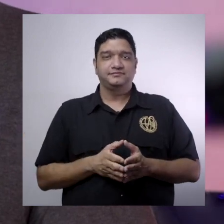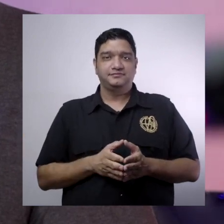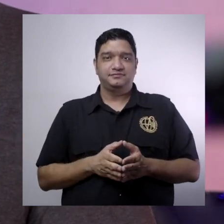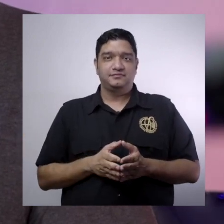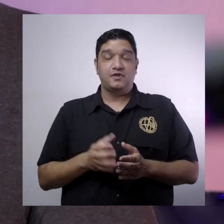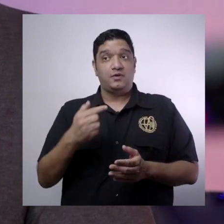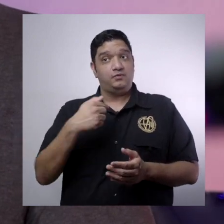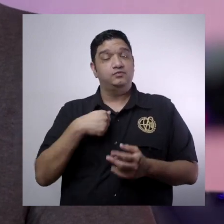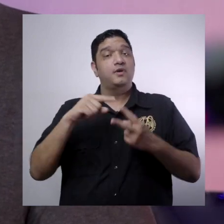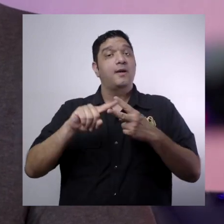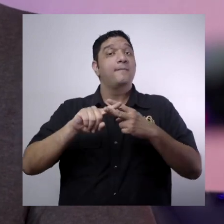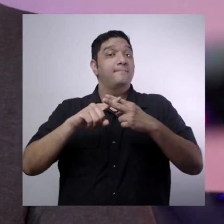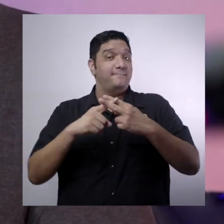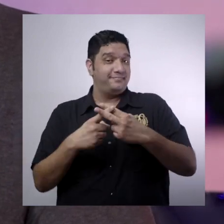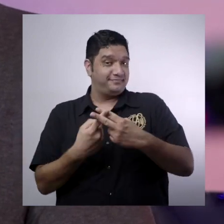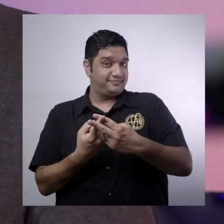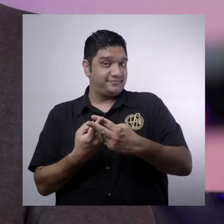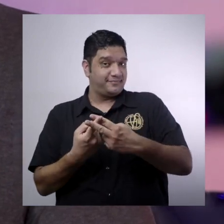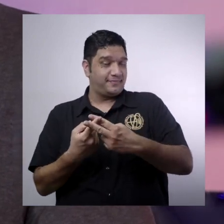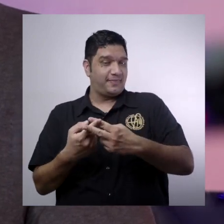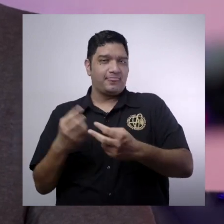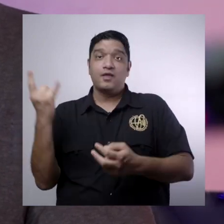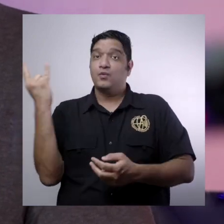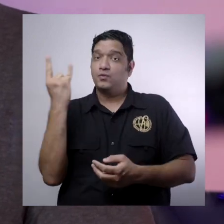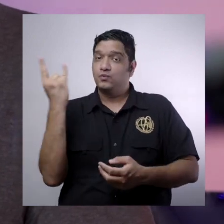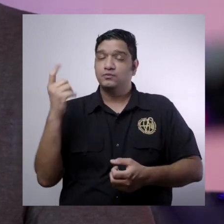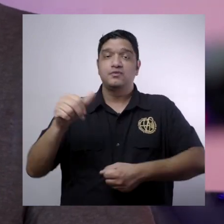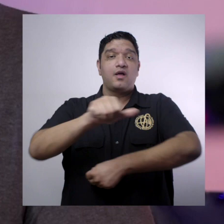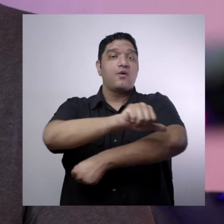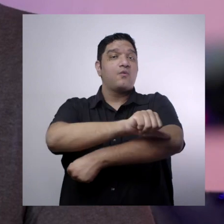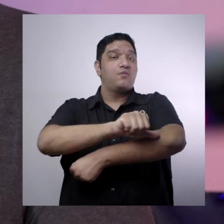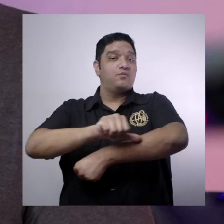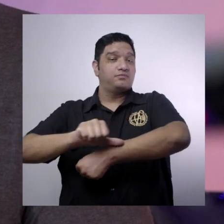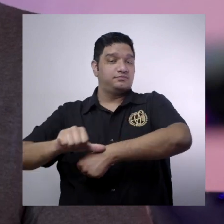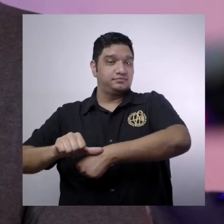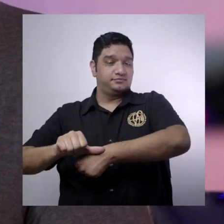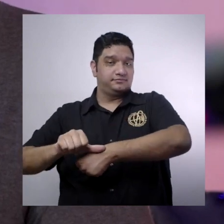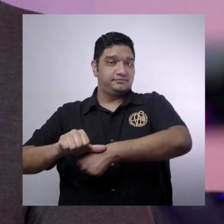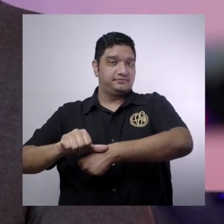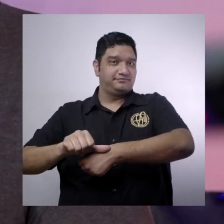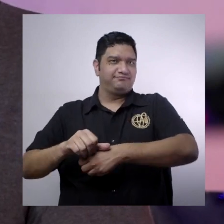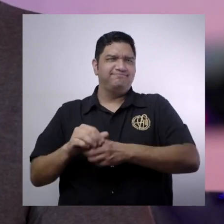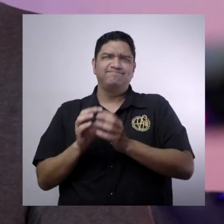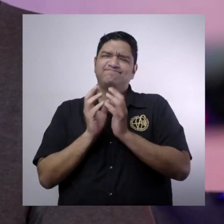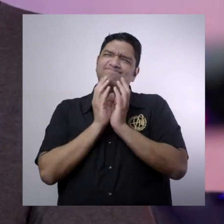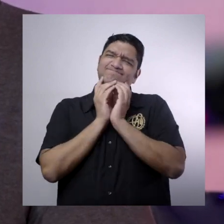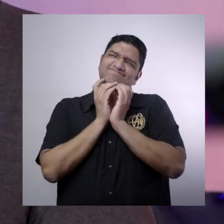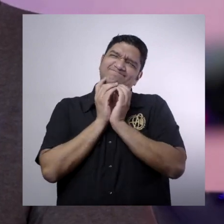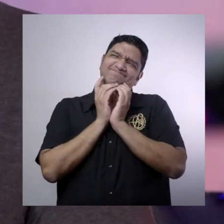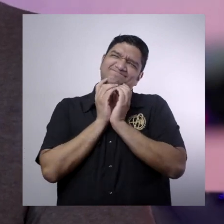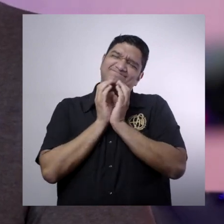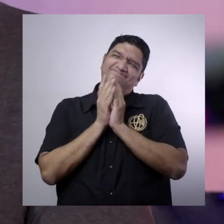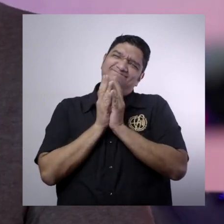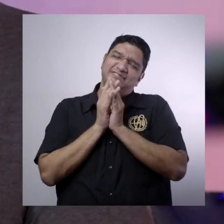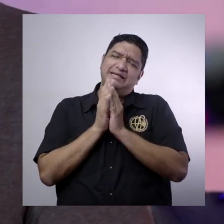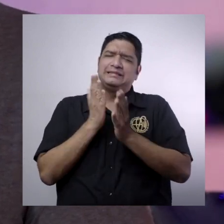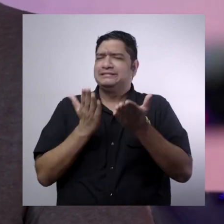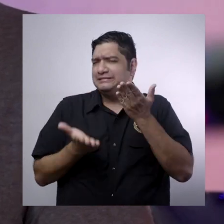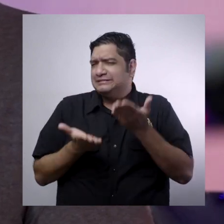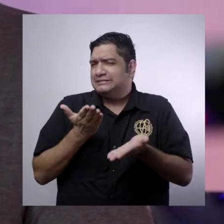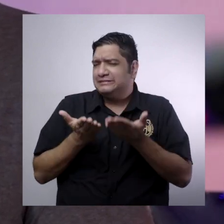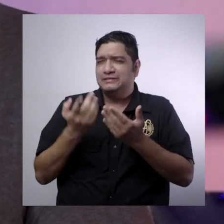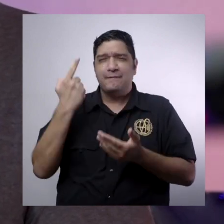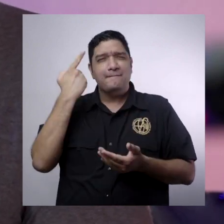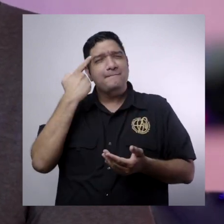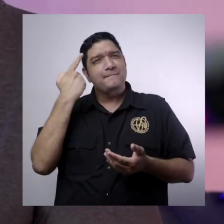Yo empecé estudiando arquitectura, tal vez pensando un poco en que